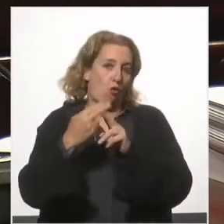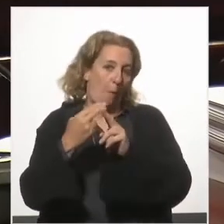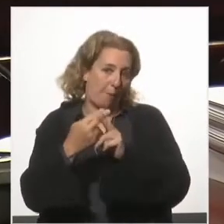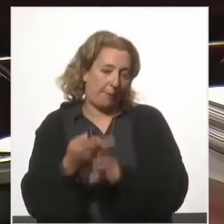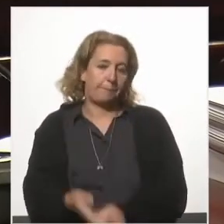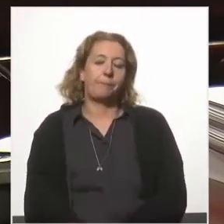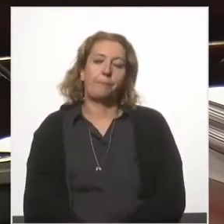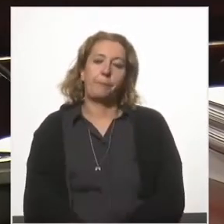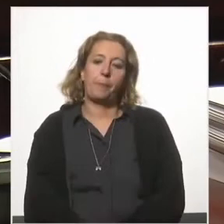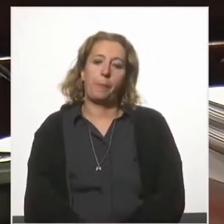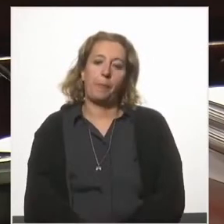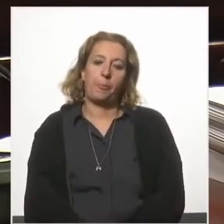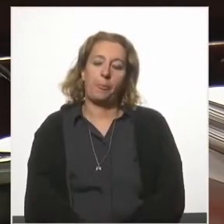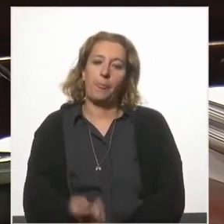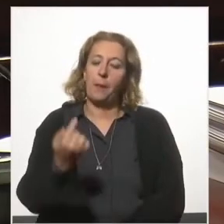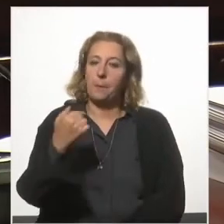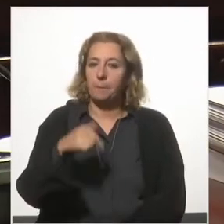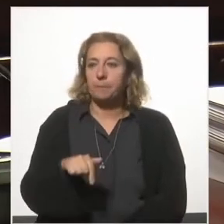Lo voy a aprobar